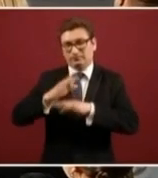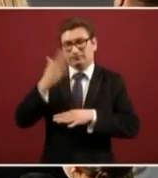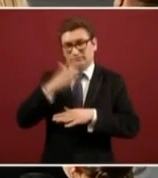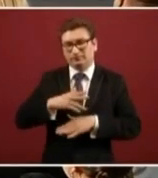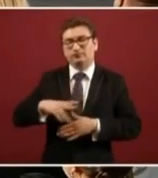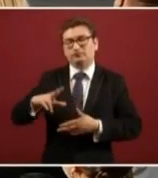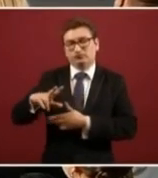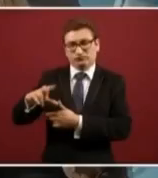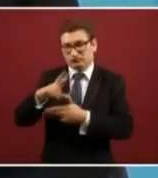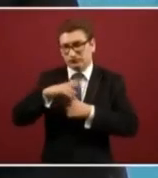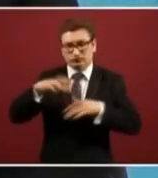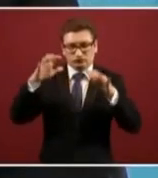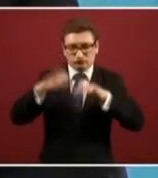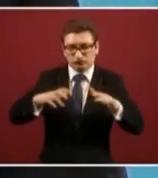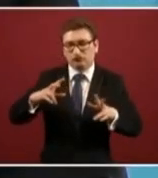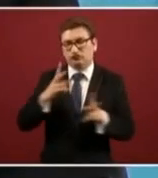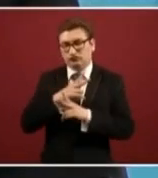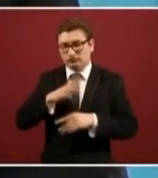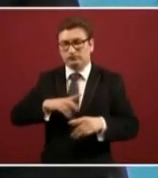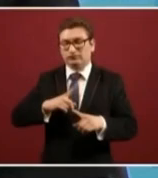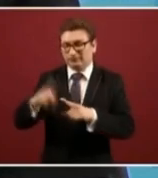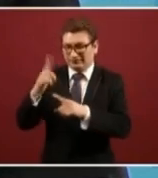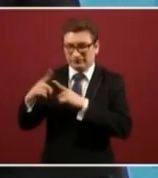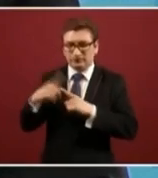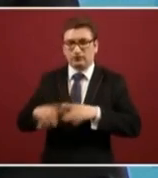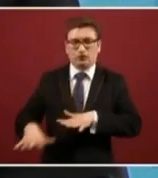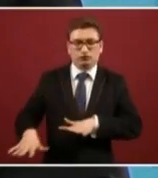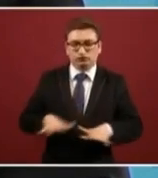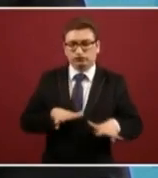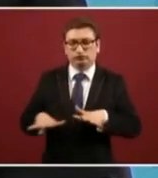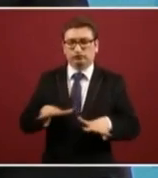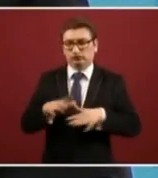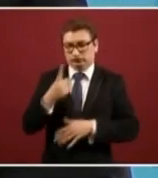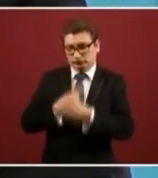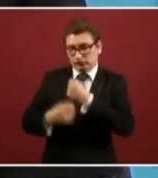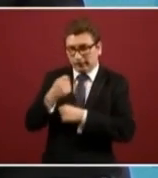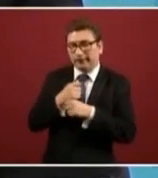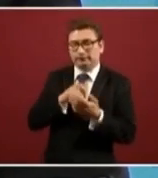medioambientales, como las poblaciones afectadas por huracanes o temblores el año pasado